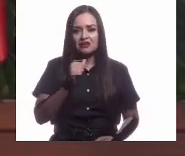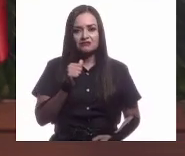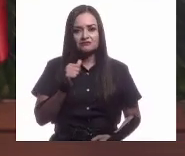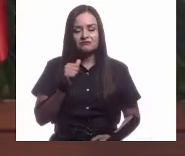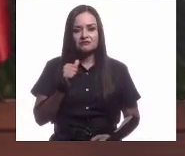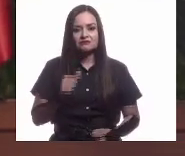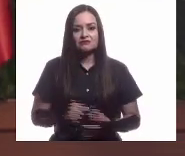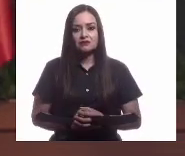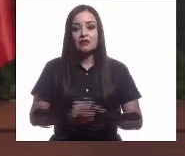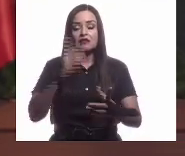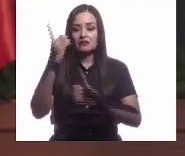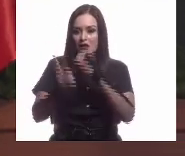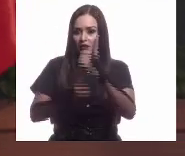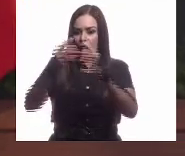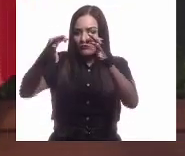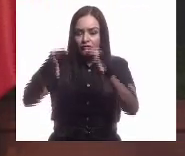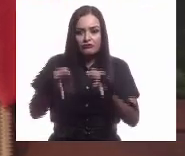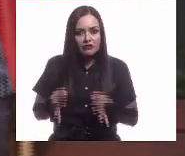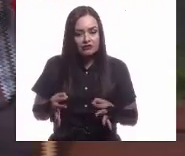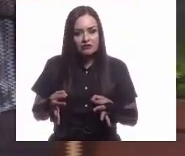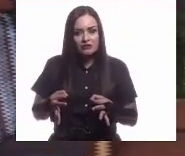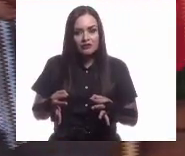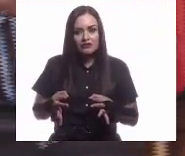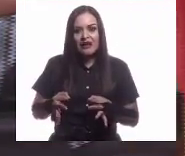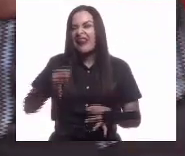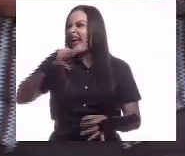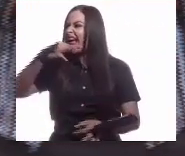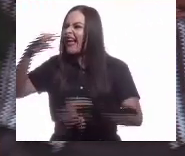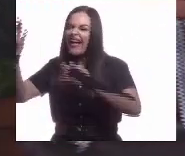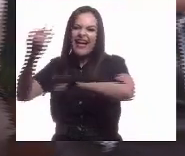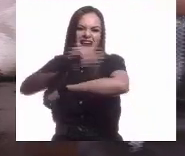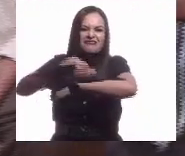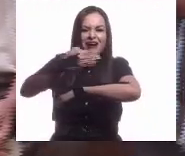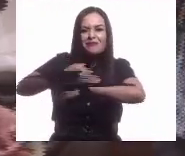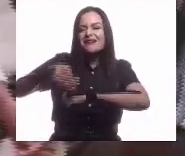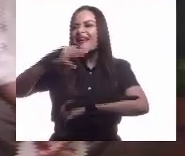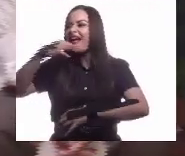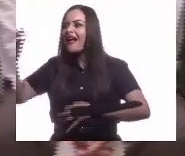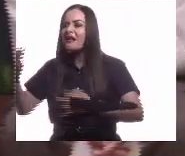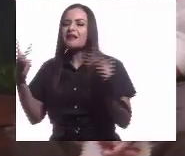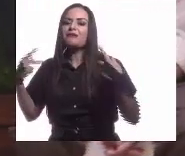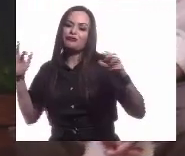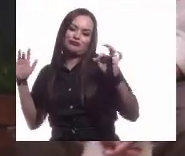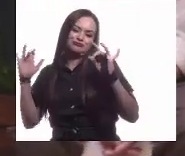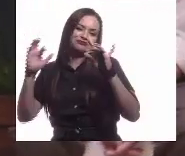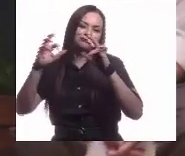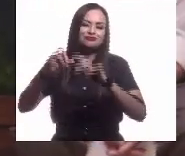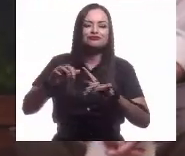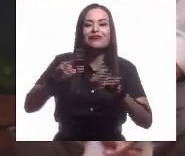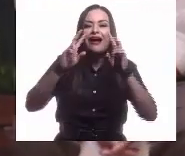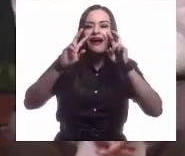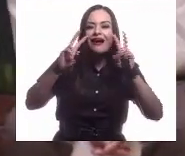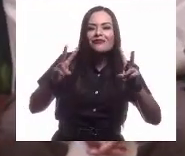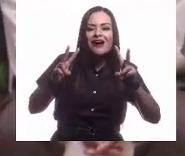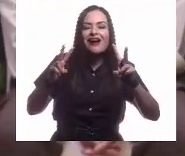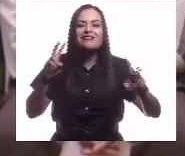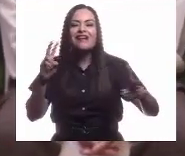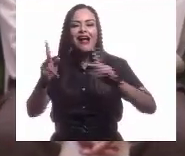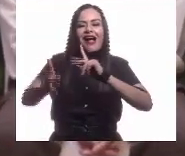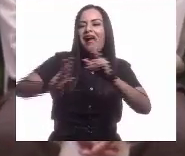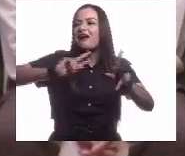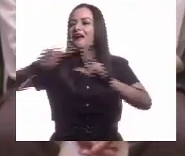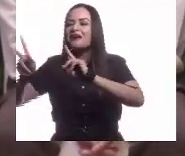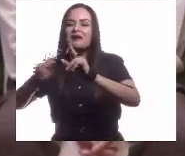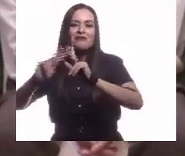deporte profesional, amigas y amigos, convoca a mucha gente, es alternativa de esparcimiento sano, promueve la convivencia familiar y